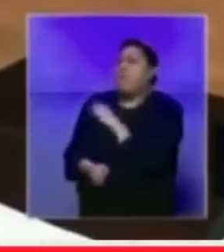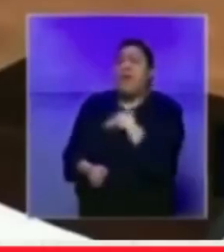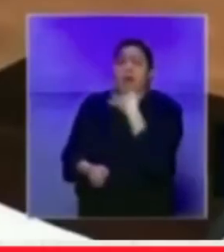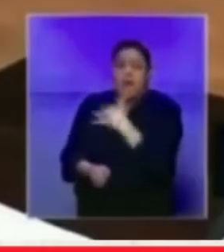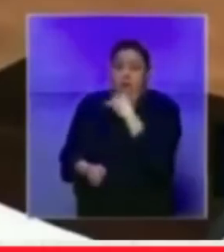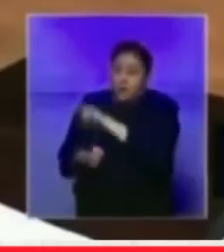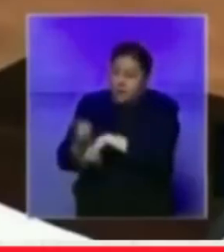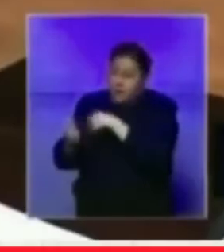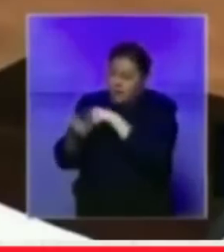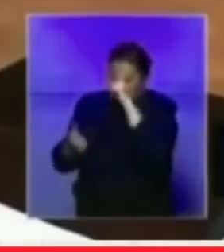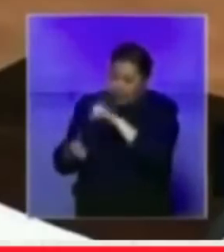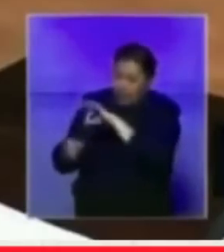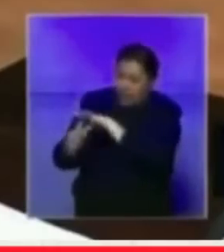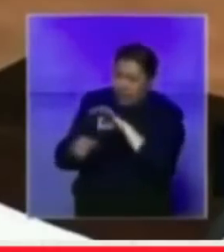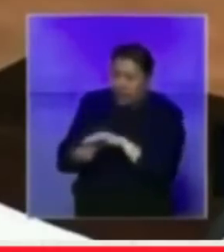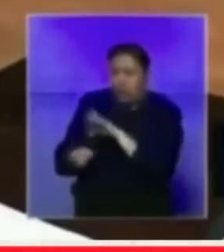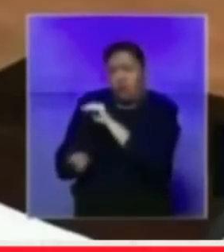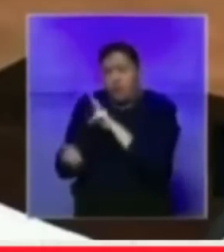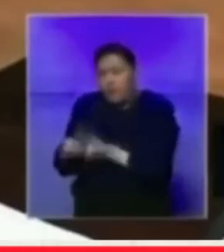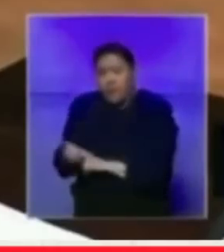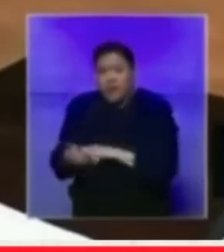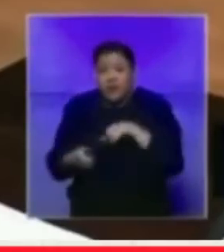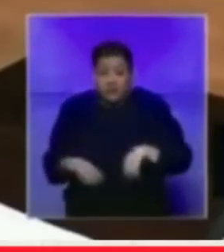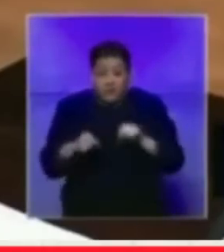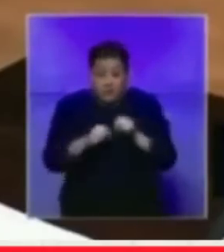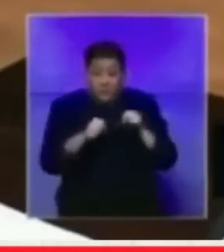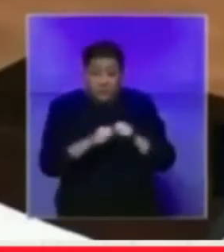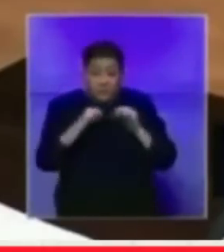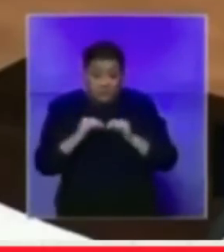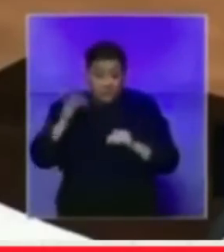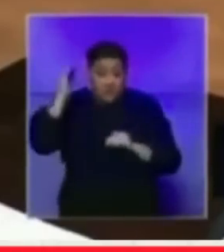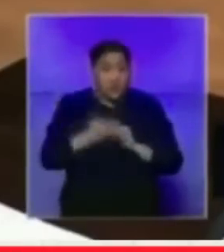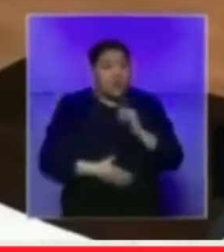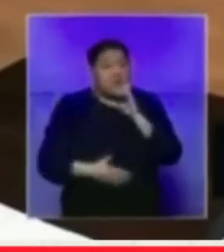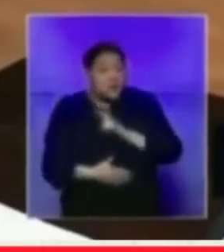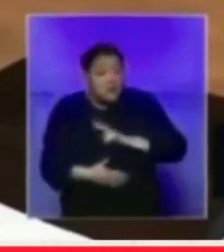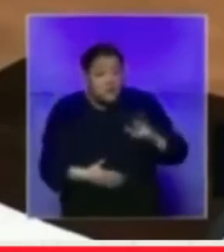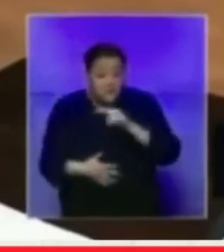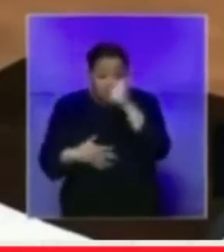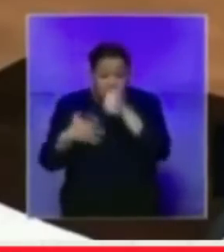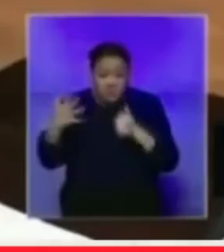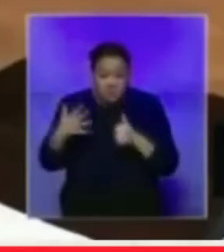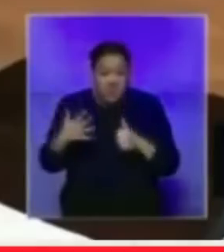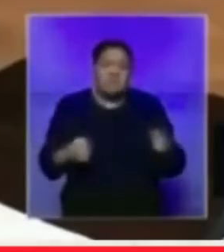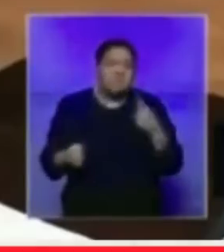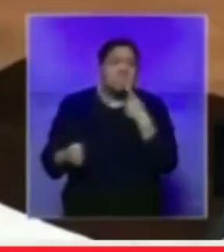entidad tal que afectaron su validez, esta Sala Superior resolvió, en algunos casos,